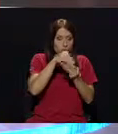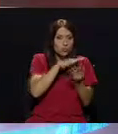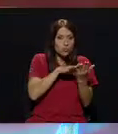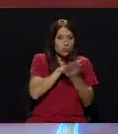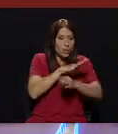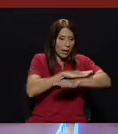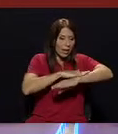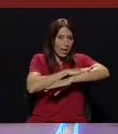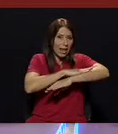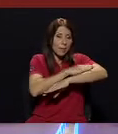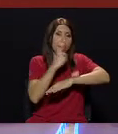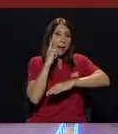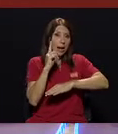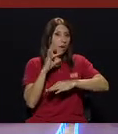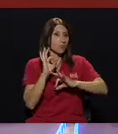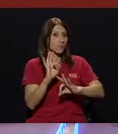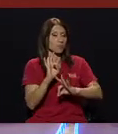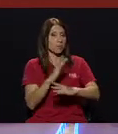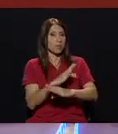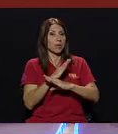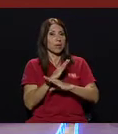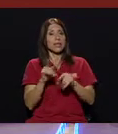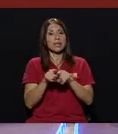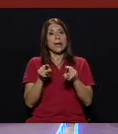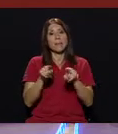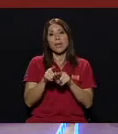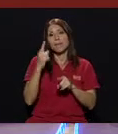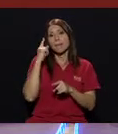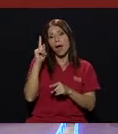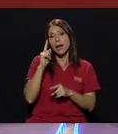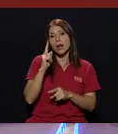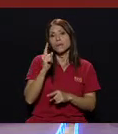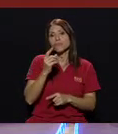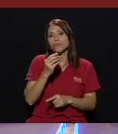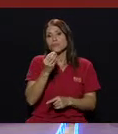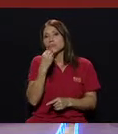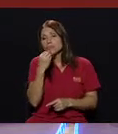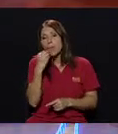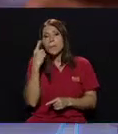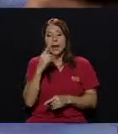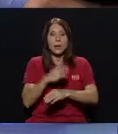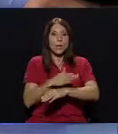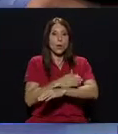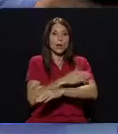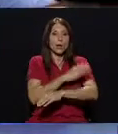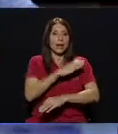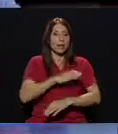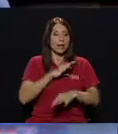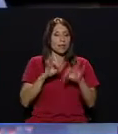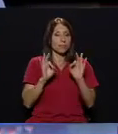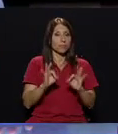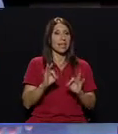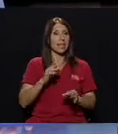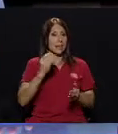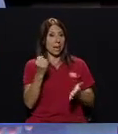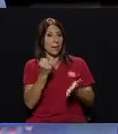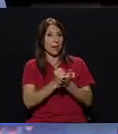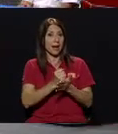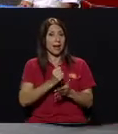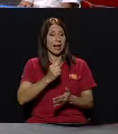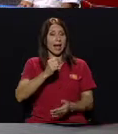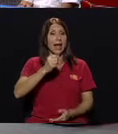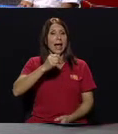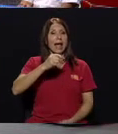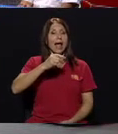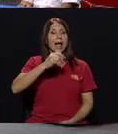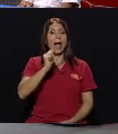piel, o también se puede enriquecer, digamos, para efectos de consumo, para mejorar su calidad y su efecto en el ser humano. Y de la marca Piuna